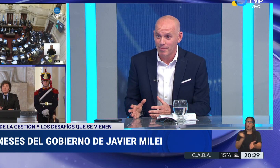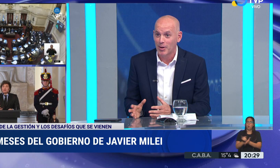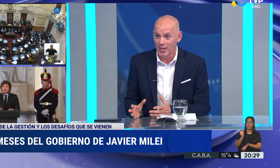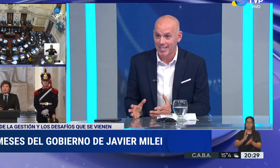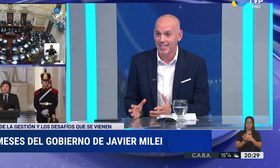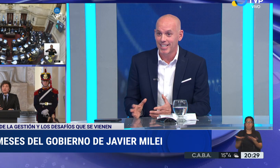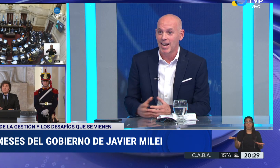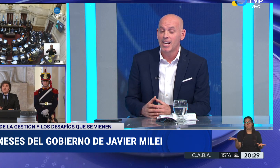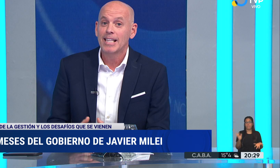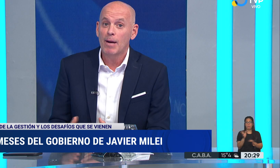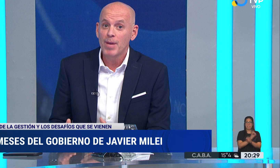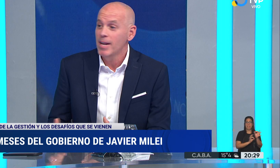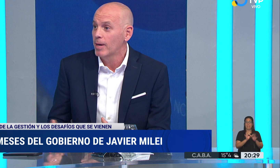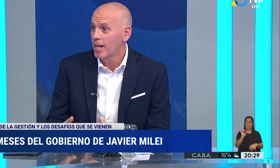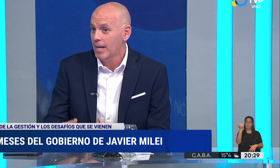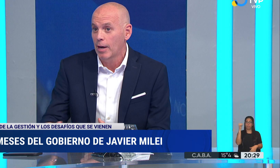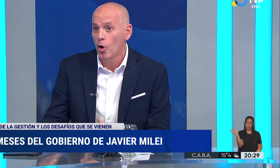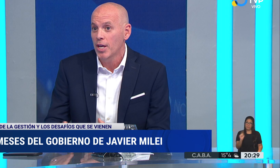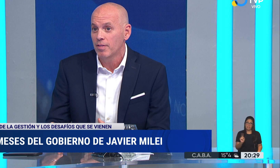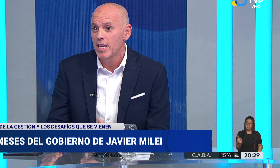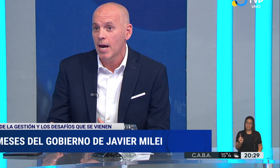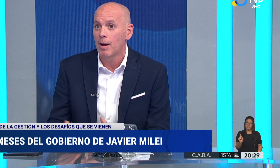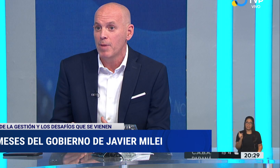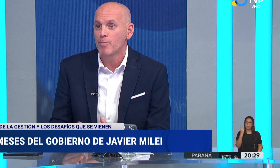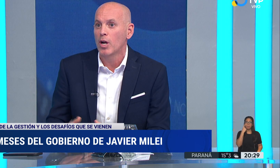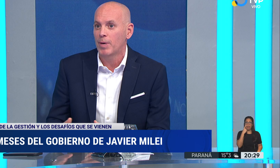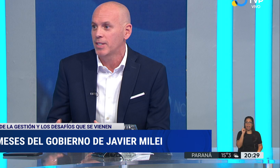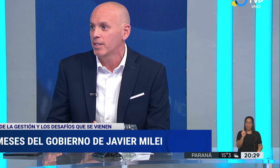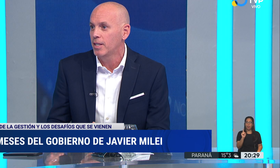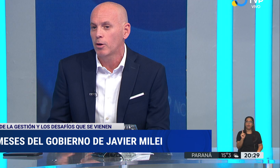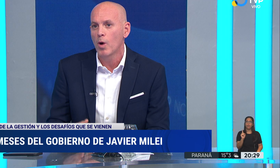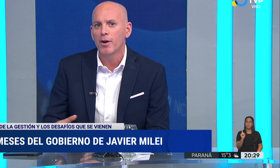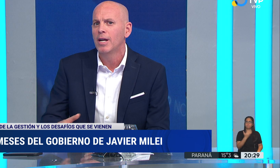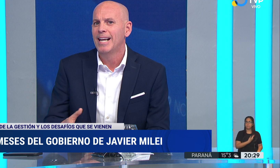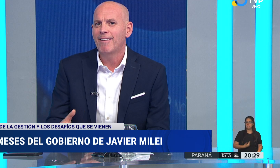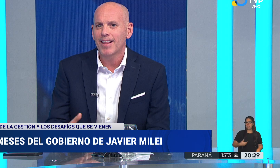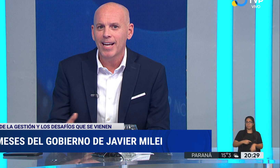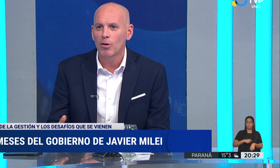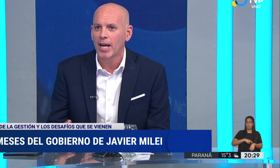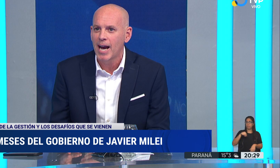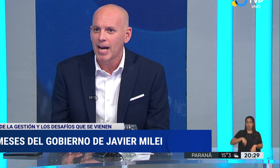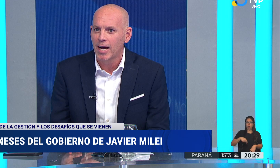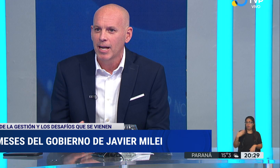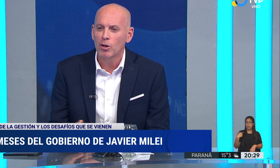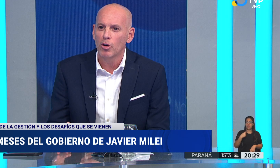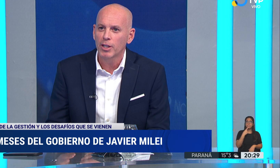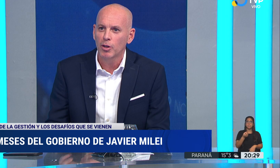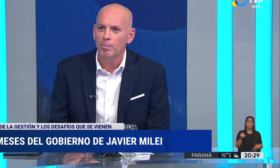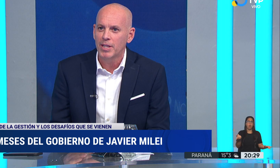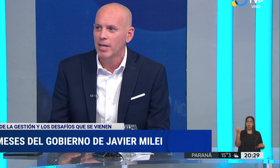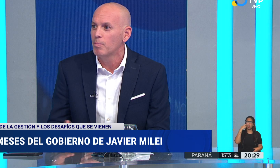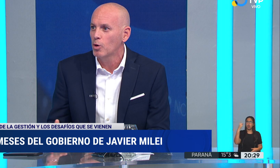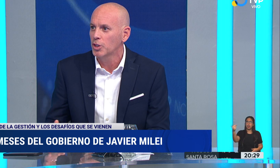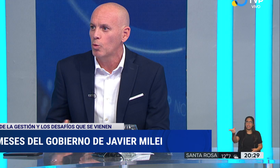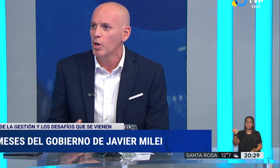ser la mejor estrategia. También es verdad de que hoy en día mismo el presidente dijo, bueno, la verdad que lo que haga el Congreso